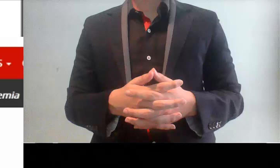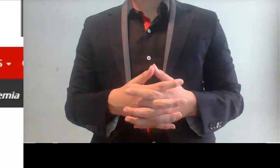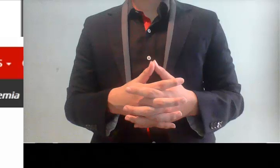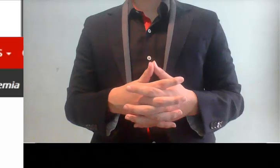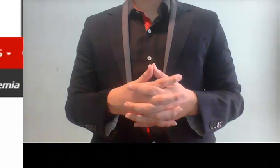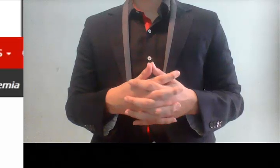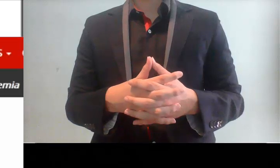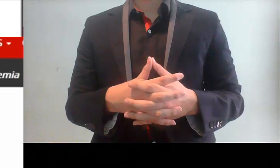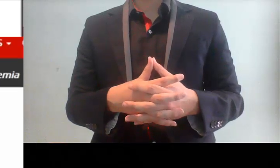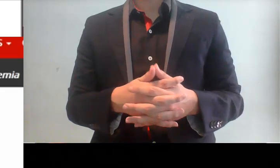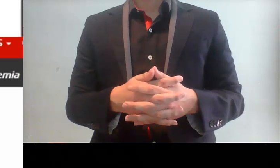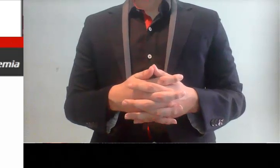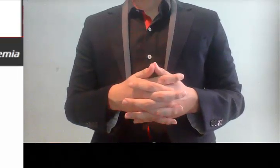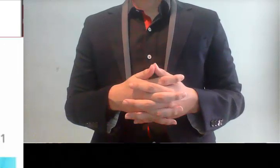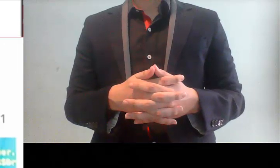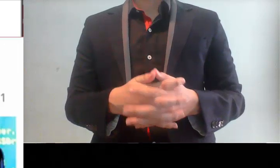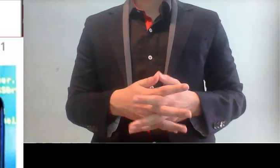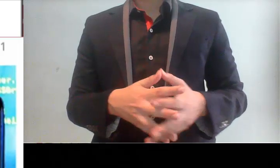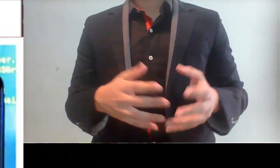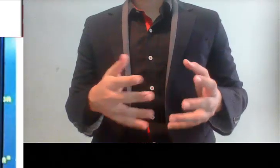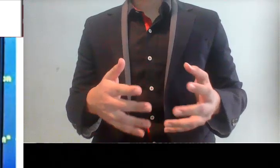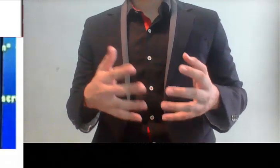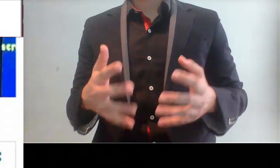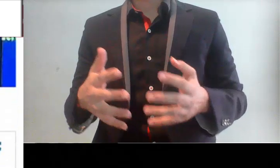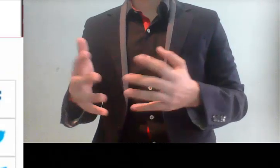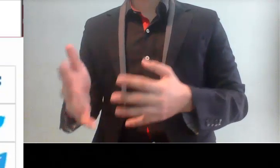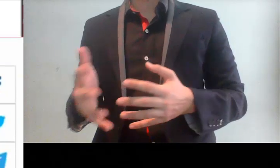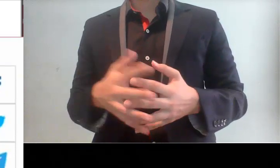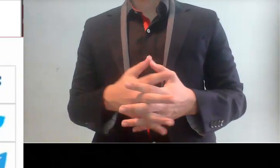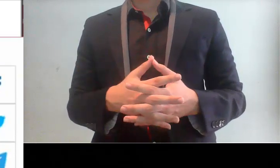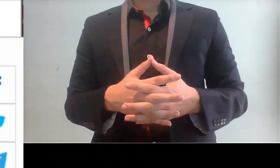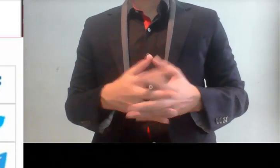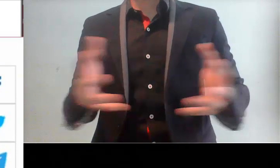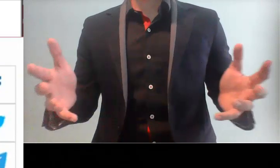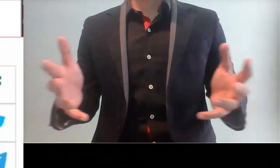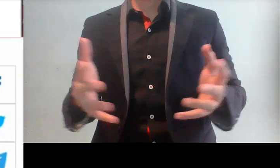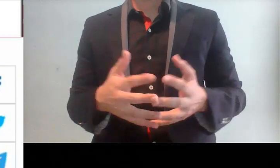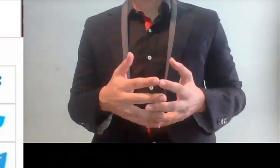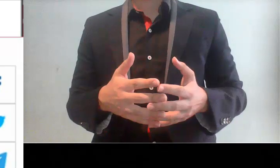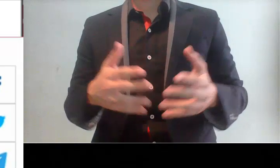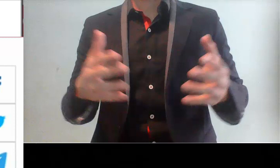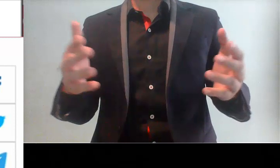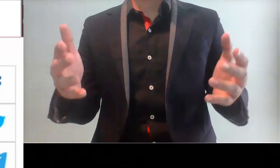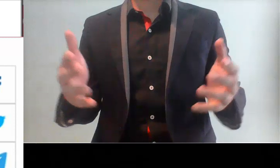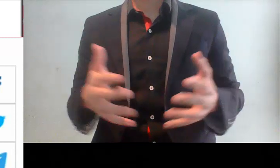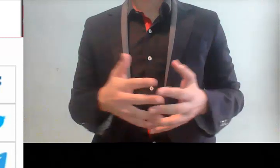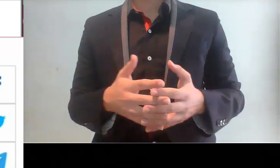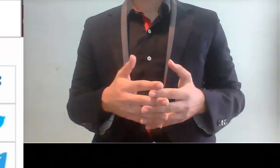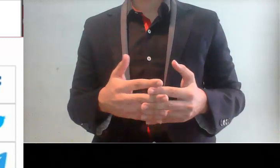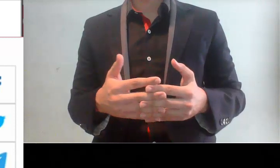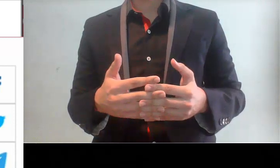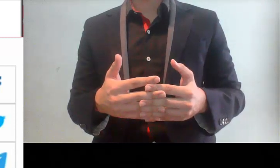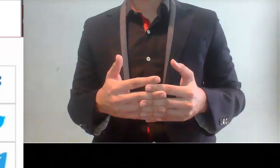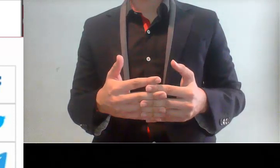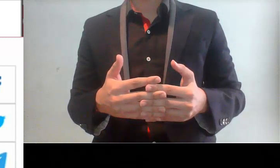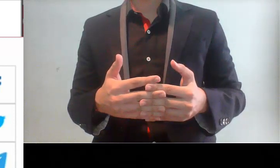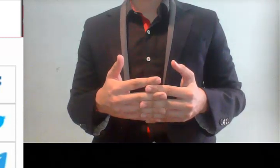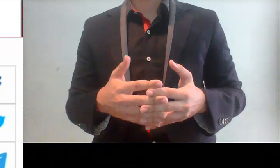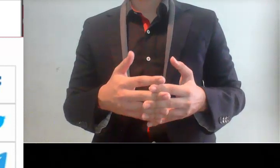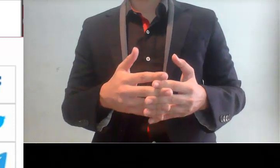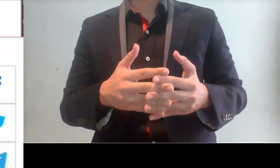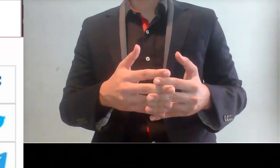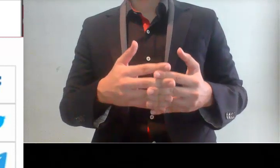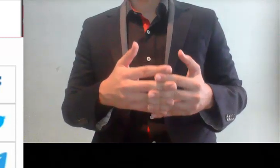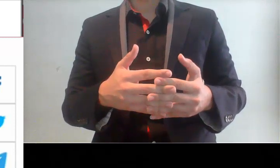saber cómo lo hicieron. Es muy preocupante, además de que uno de los lugares a los que presuntamente se habla de que se sembró